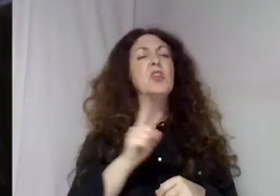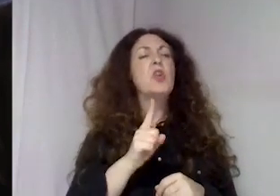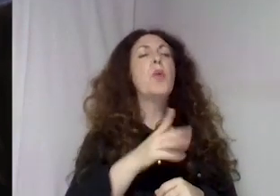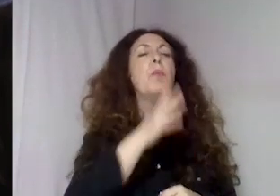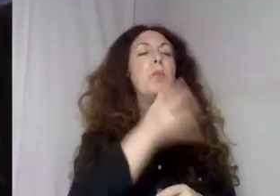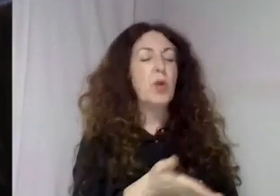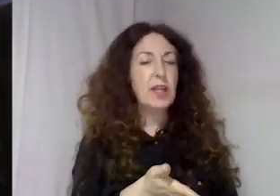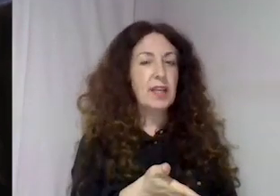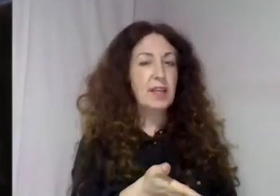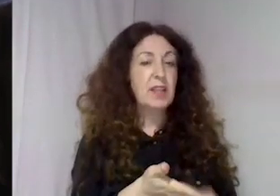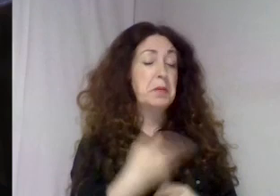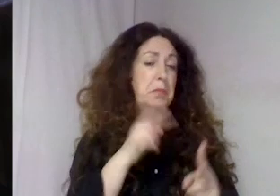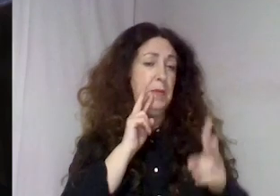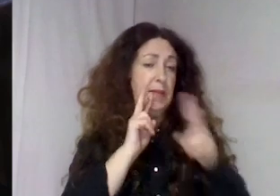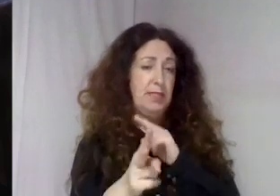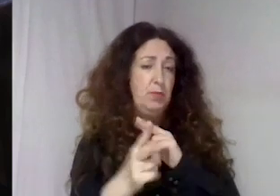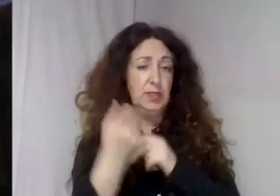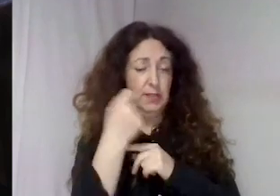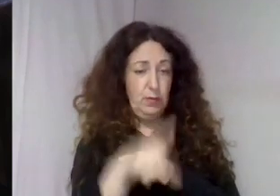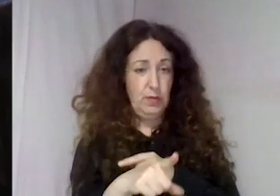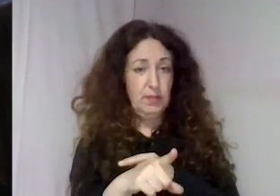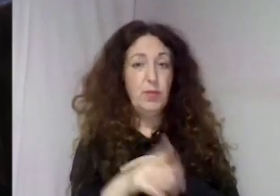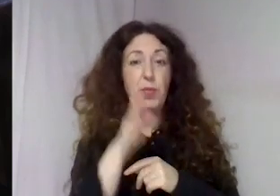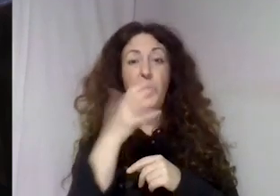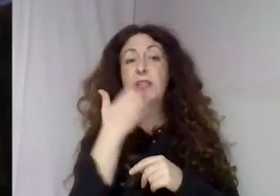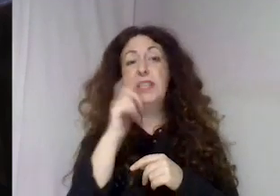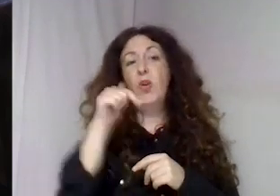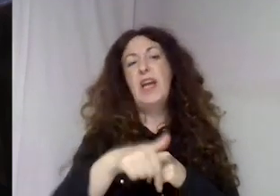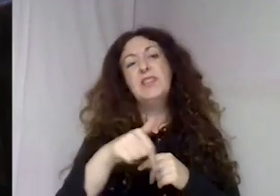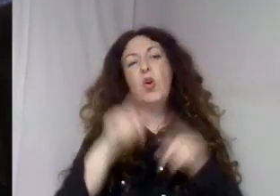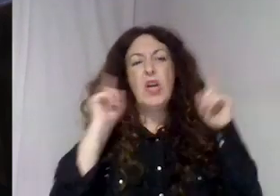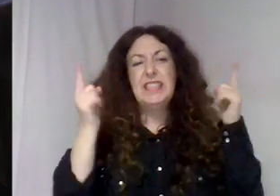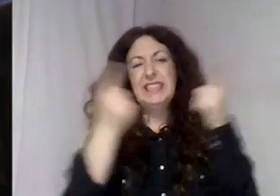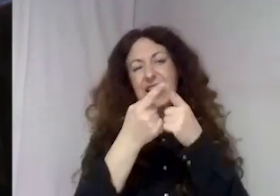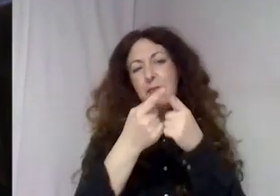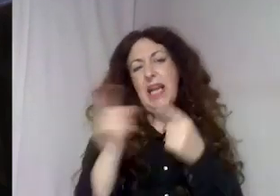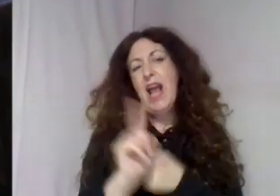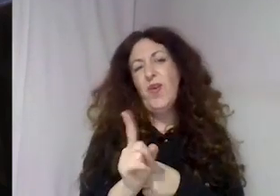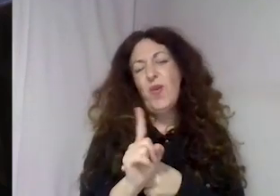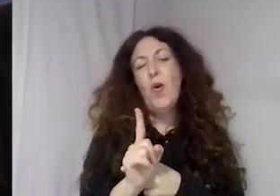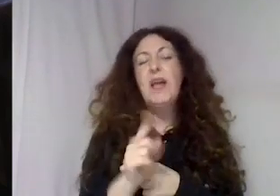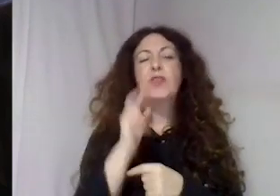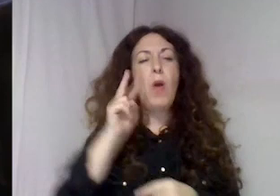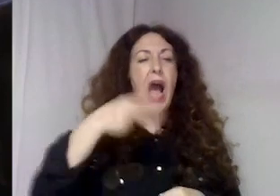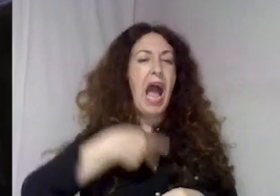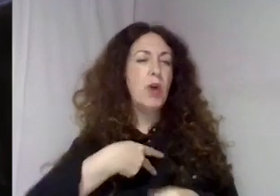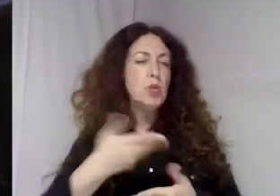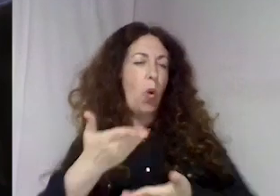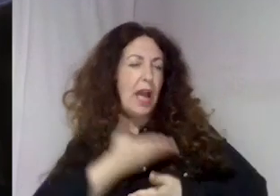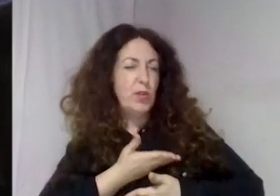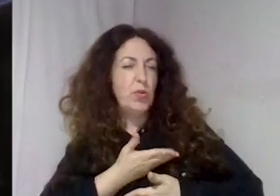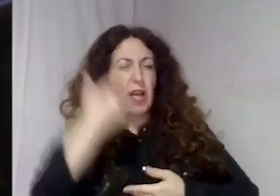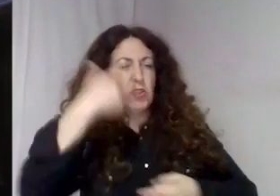lo ve nadie. O sea, porque el futuro es exactamente lo que está pasando mientras pensamos que estamos en el presente. Para mí.